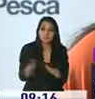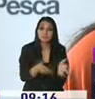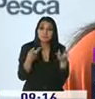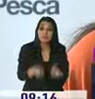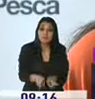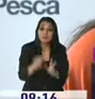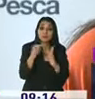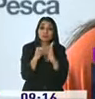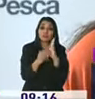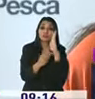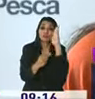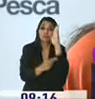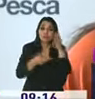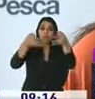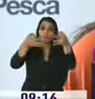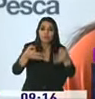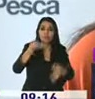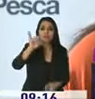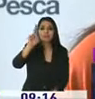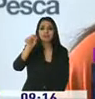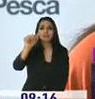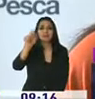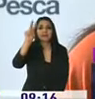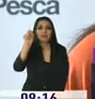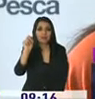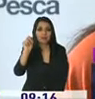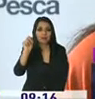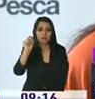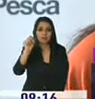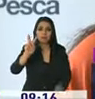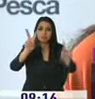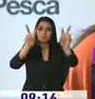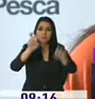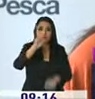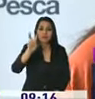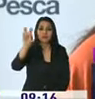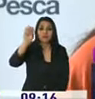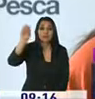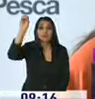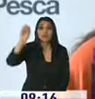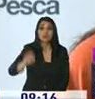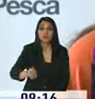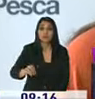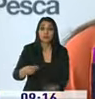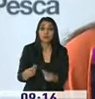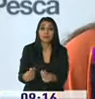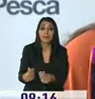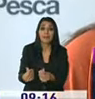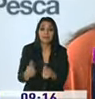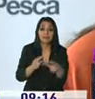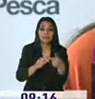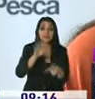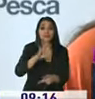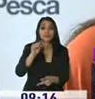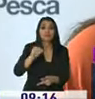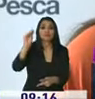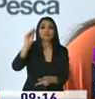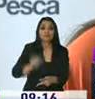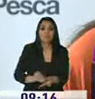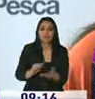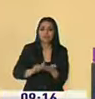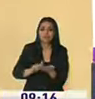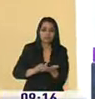normativa INEN con respecto a 20% de humedad y 5% de